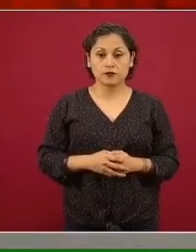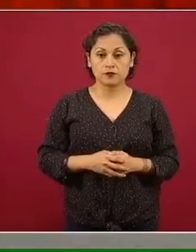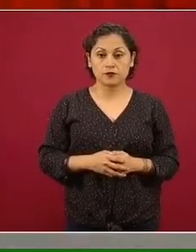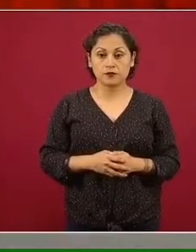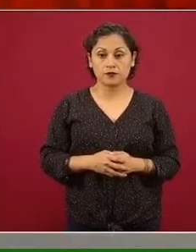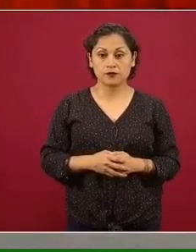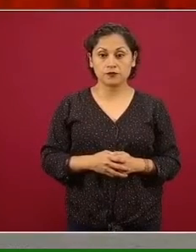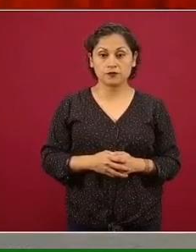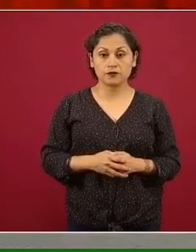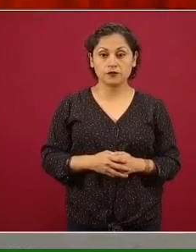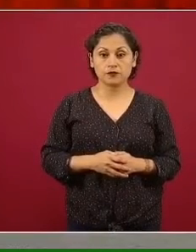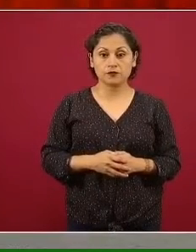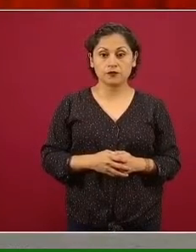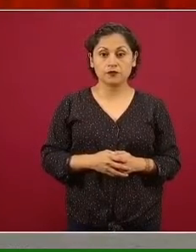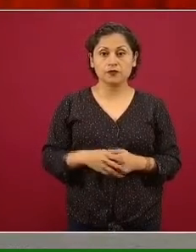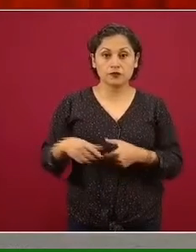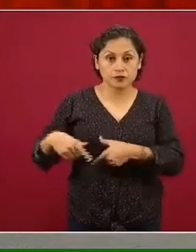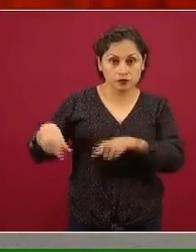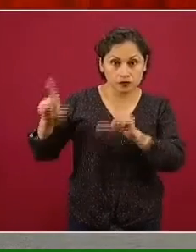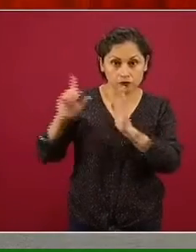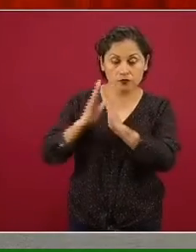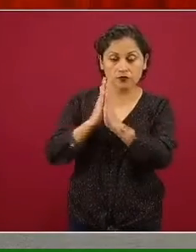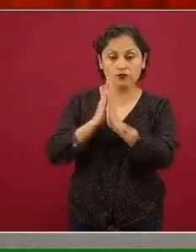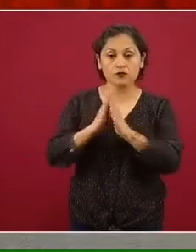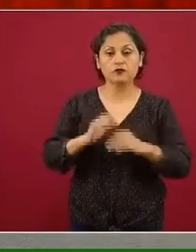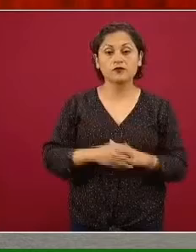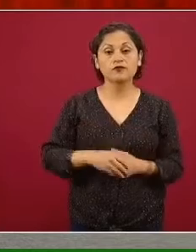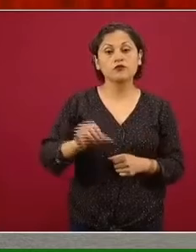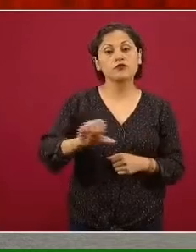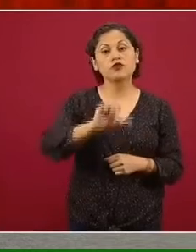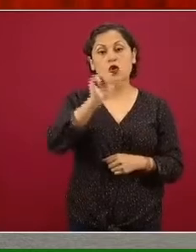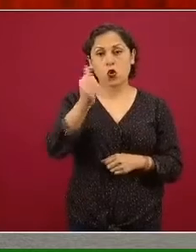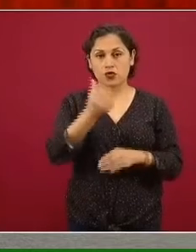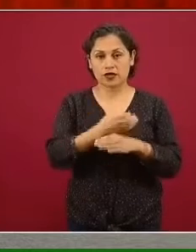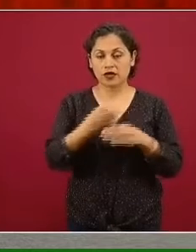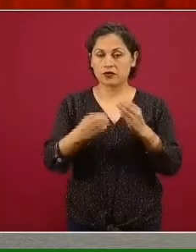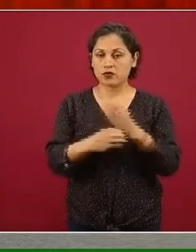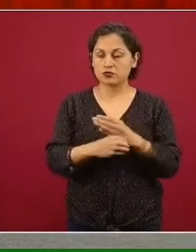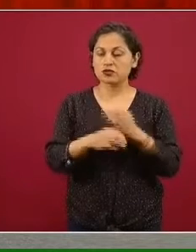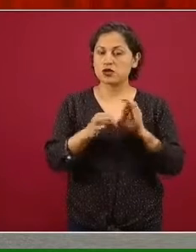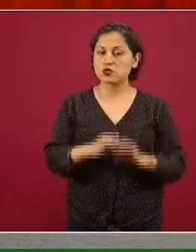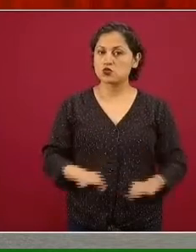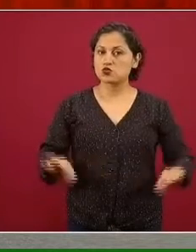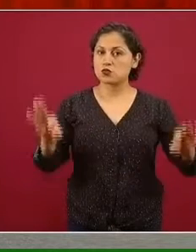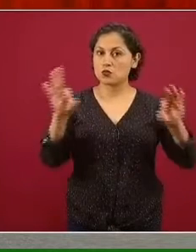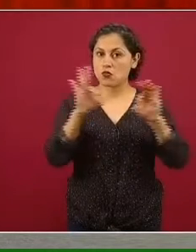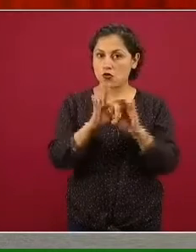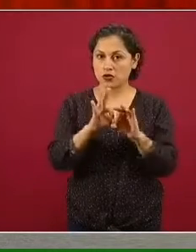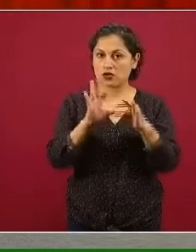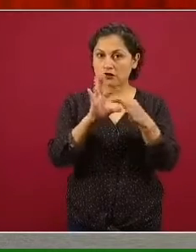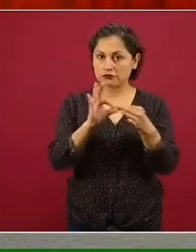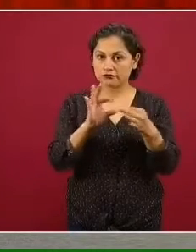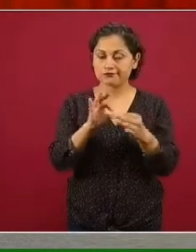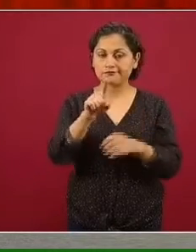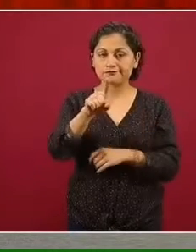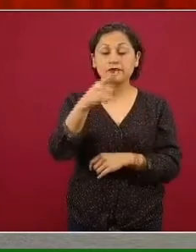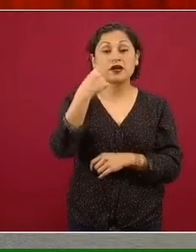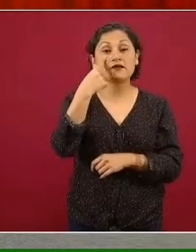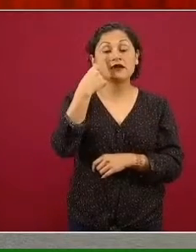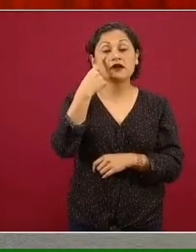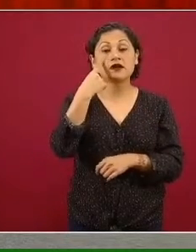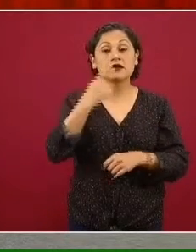la siguiente. Otra cosa que también es muy importante establecer es que existen